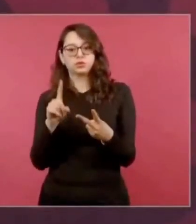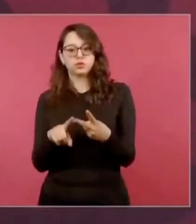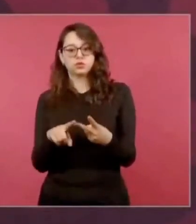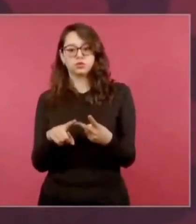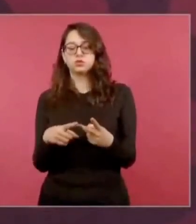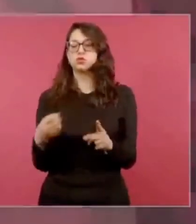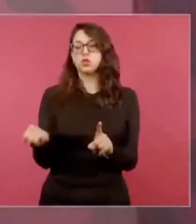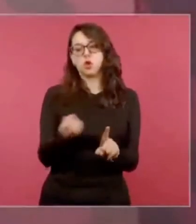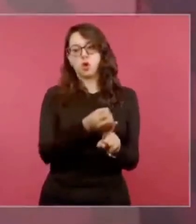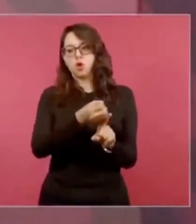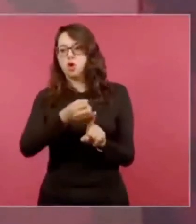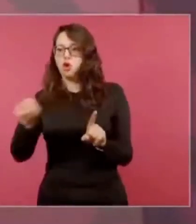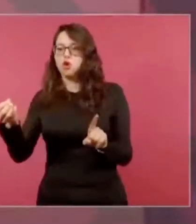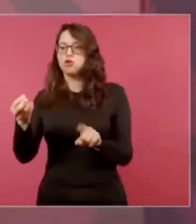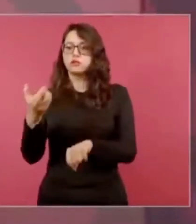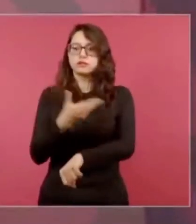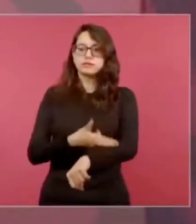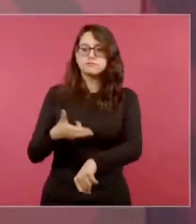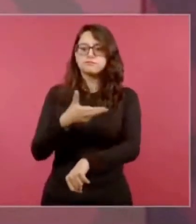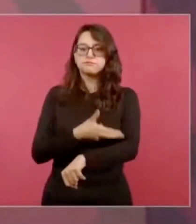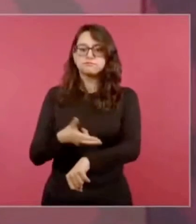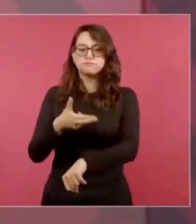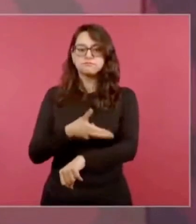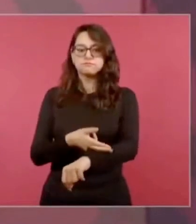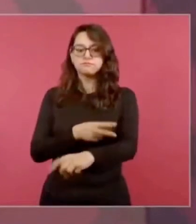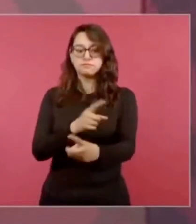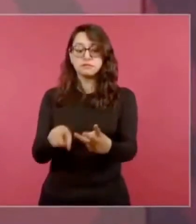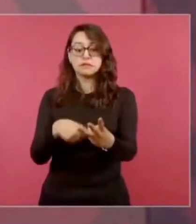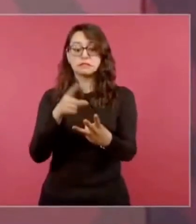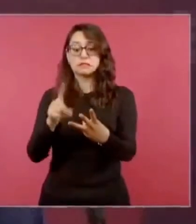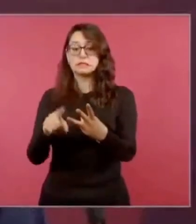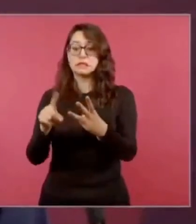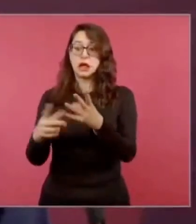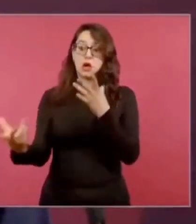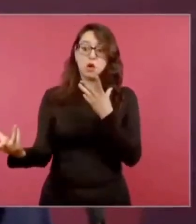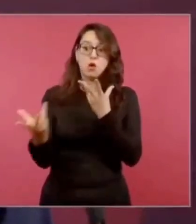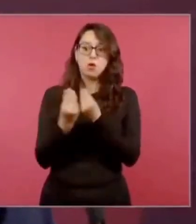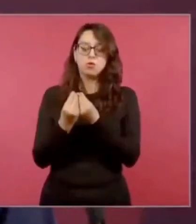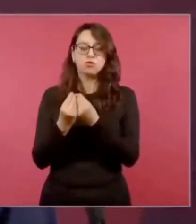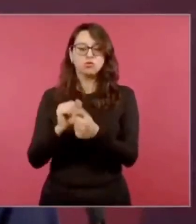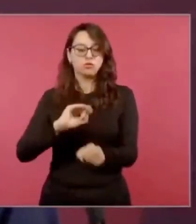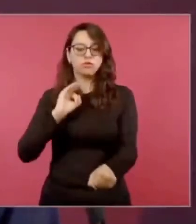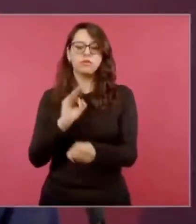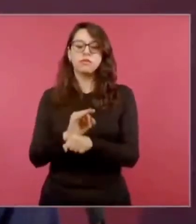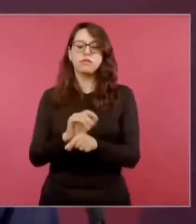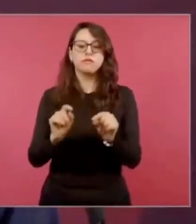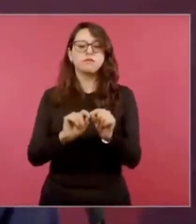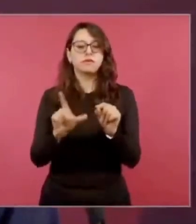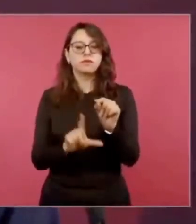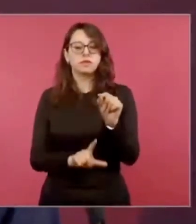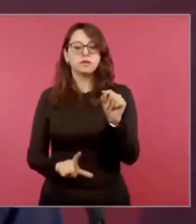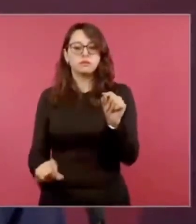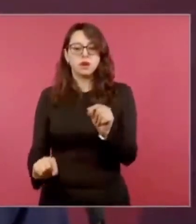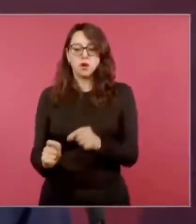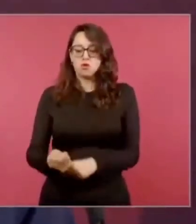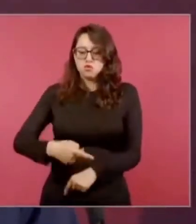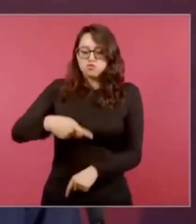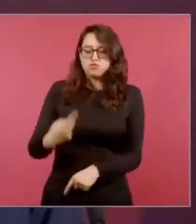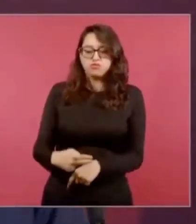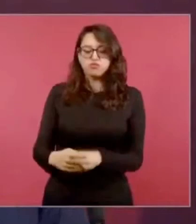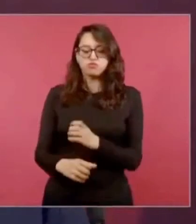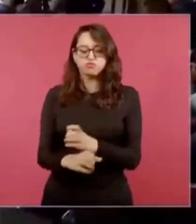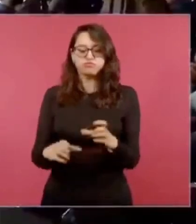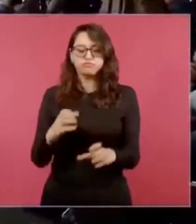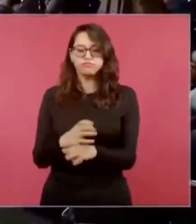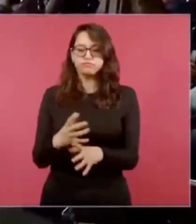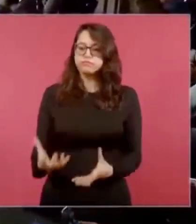lleva a cabo la recuperación de bienes nacionales con el respaldo de